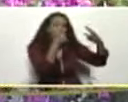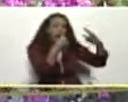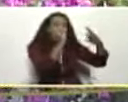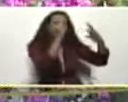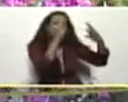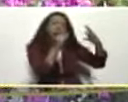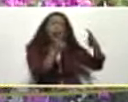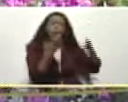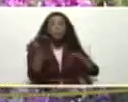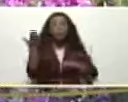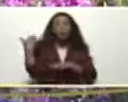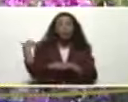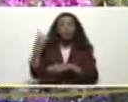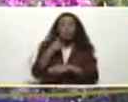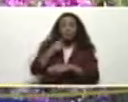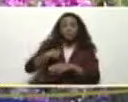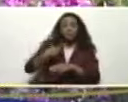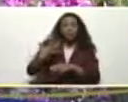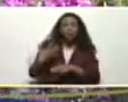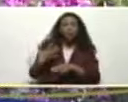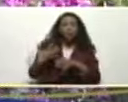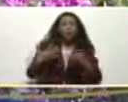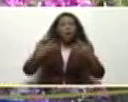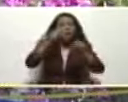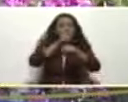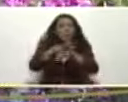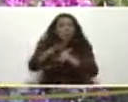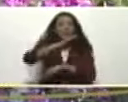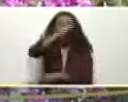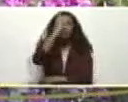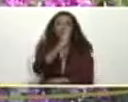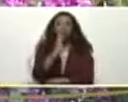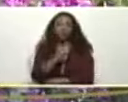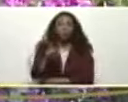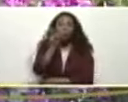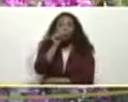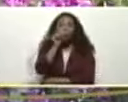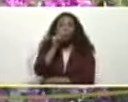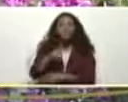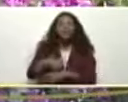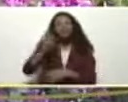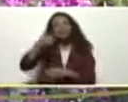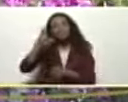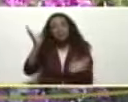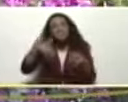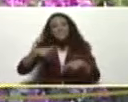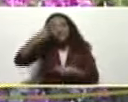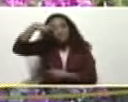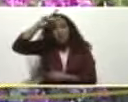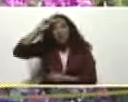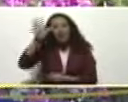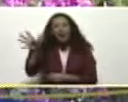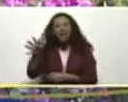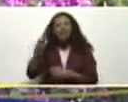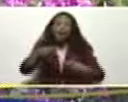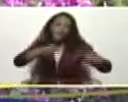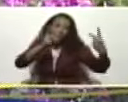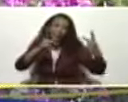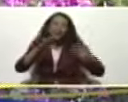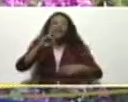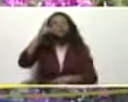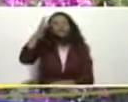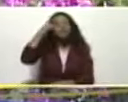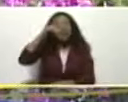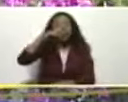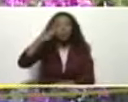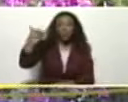como me decía este influencer brasilero mexicano en el podcast, no sé si han visto